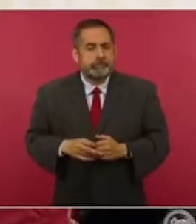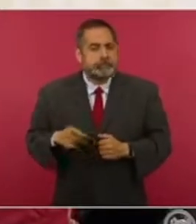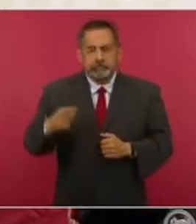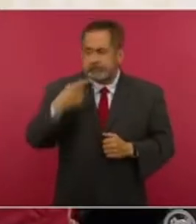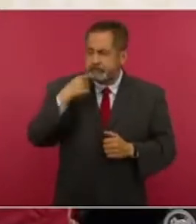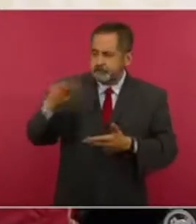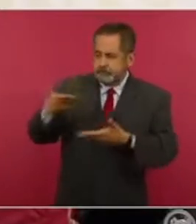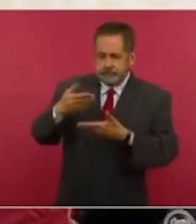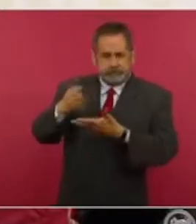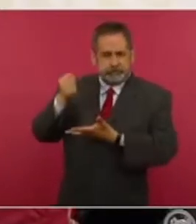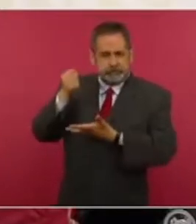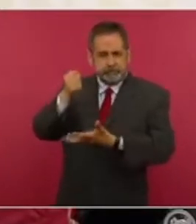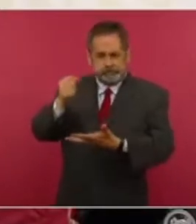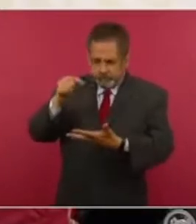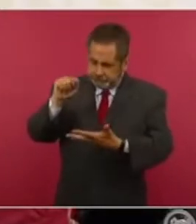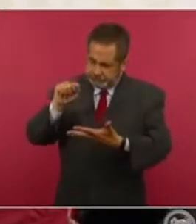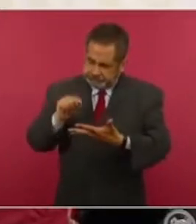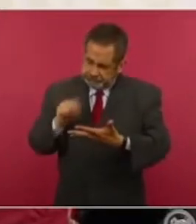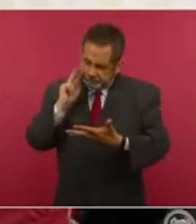presupuesto